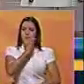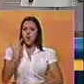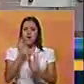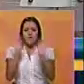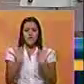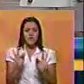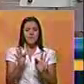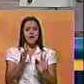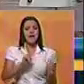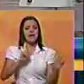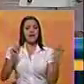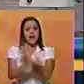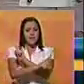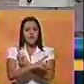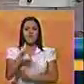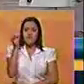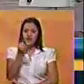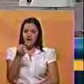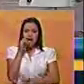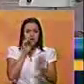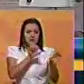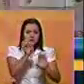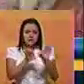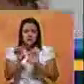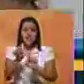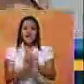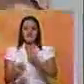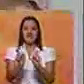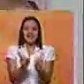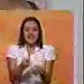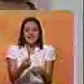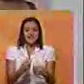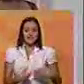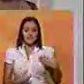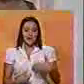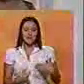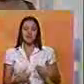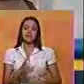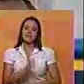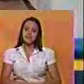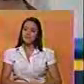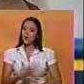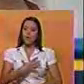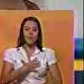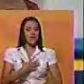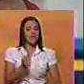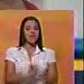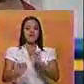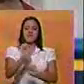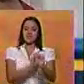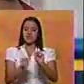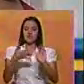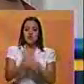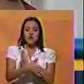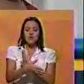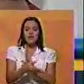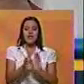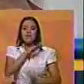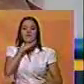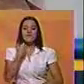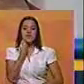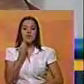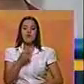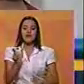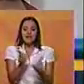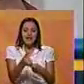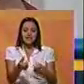de hacer una verdadera pesquisa y así evitar el cáncer. Tristemente no podemos evitar desarrollar el cáncer de mama, pero sí